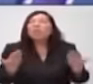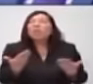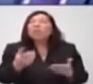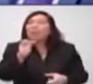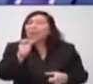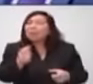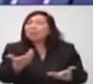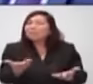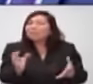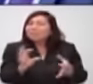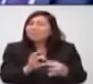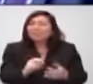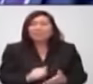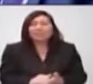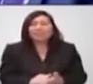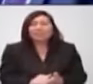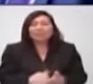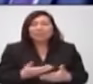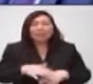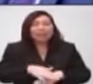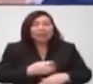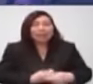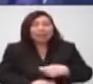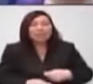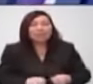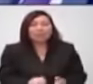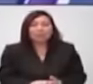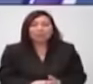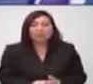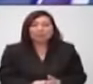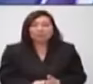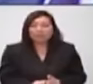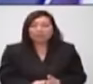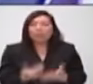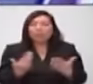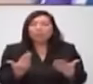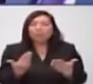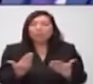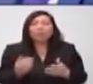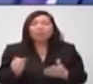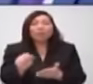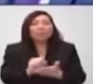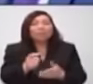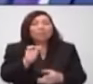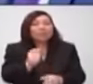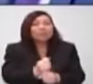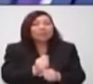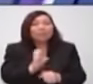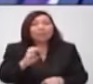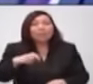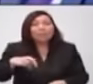estuvieron los funcionarios mientras había ya un proceso de negociación, de concesión? ¿Dónde estaba el sindicato de trabajadores de